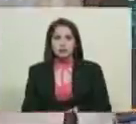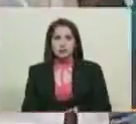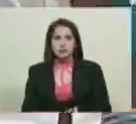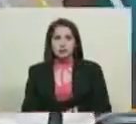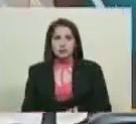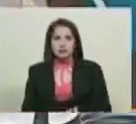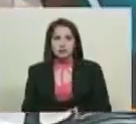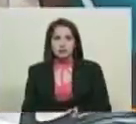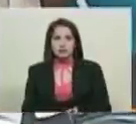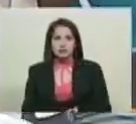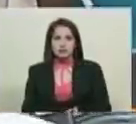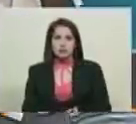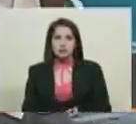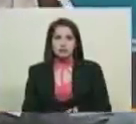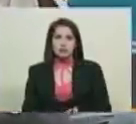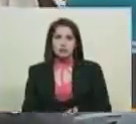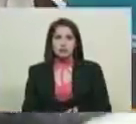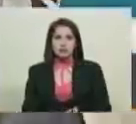Unido jamás.